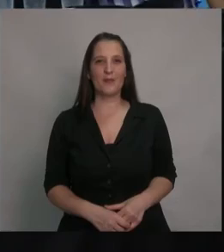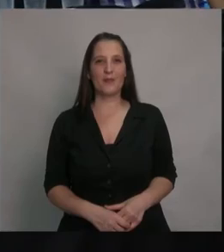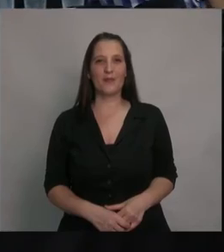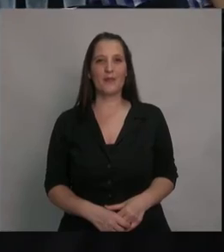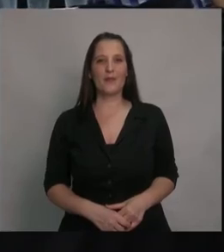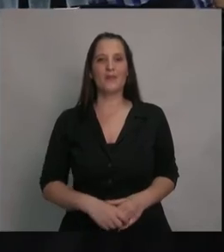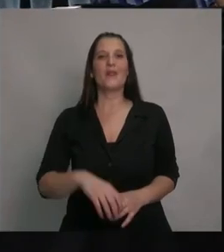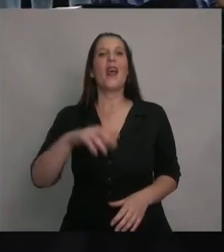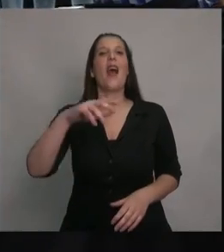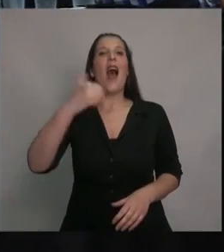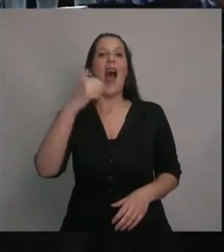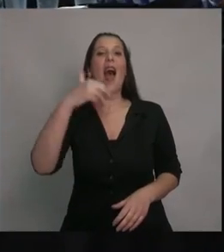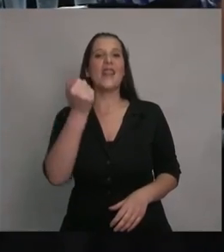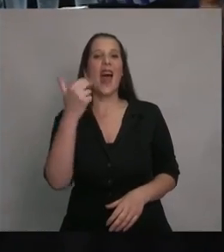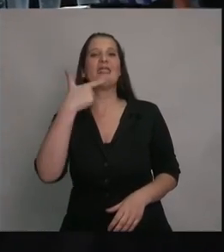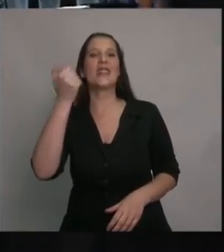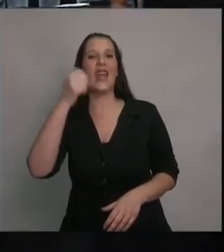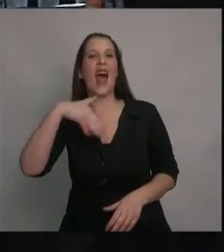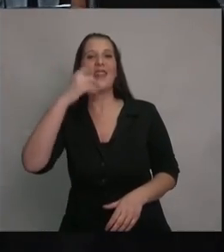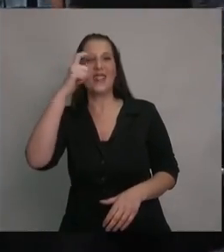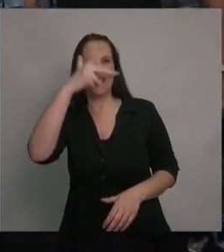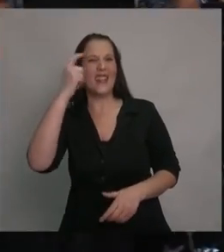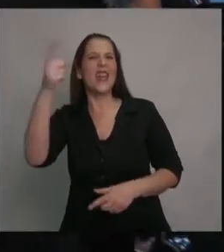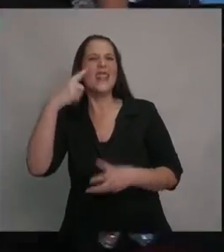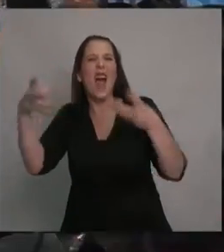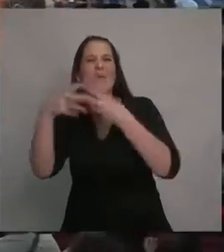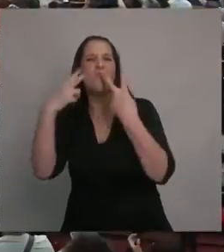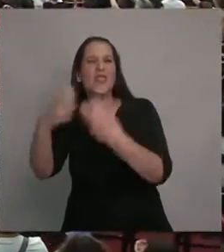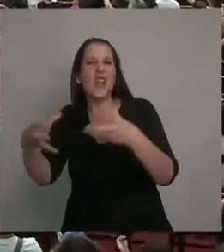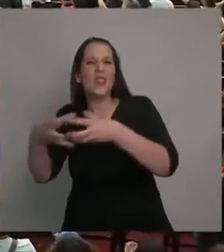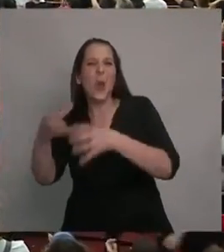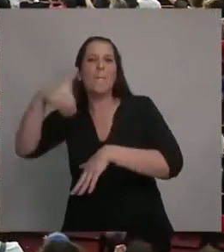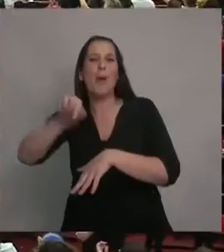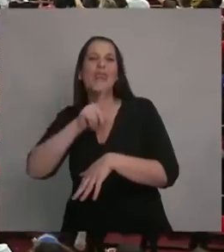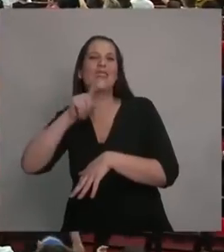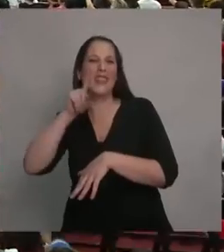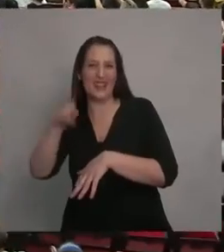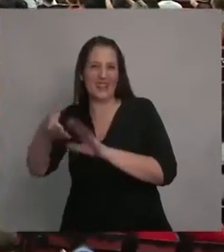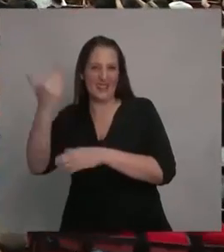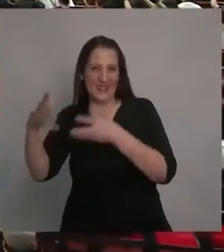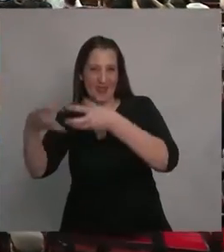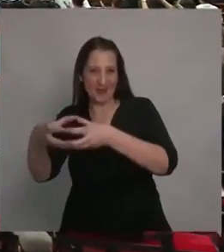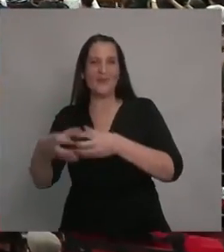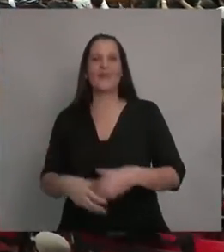Y Ana Sánchez Collazo, del Centro de Estudios Martianos.